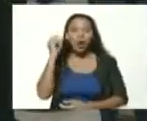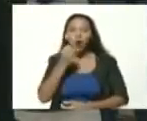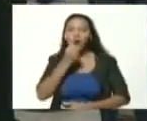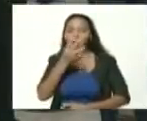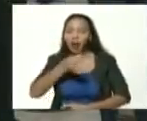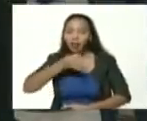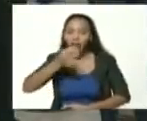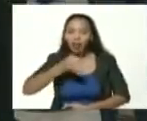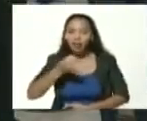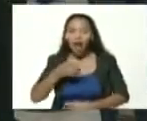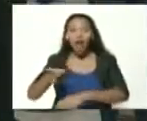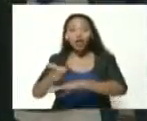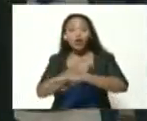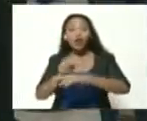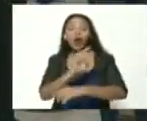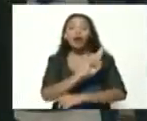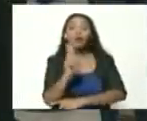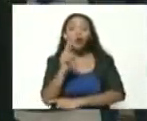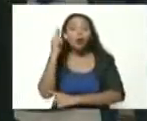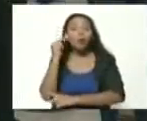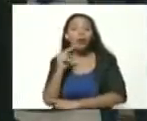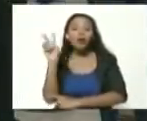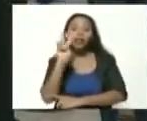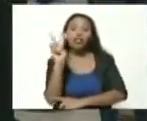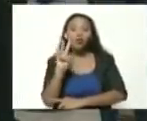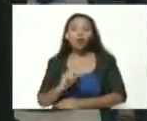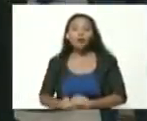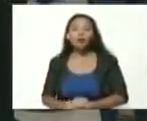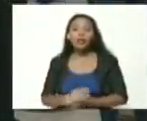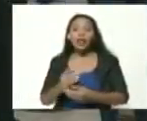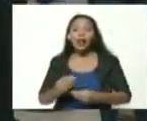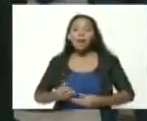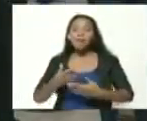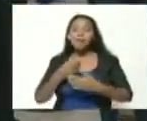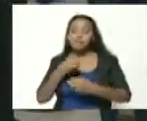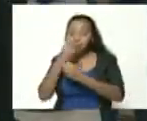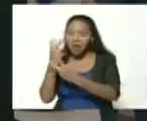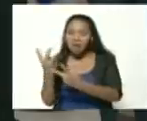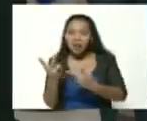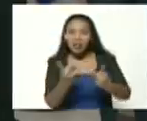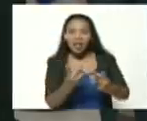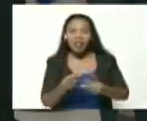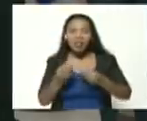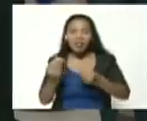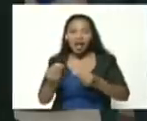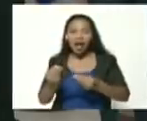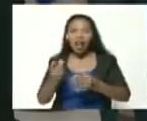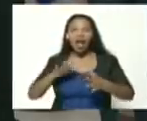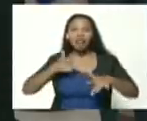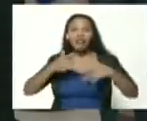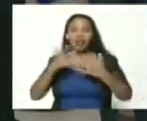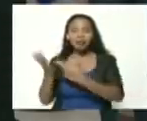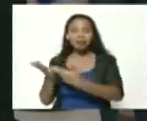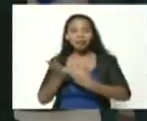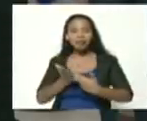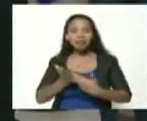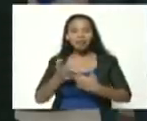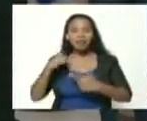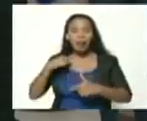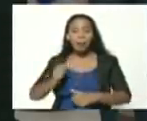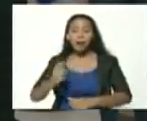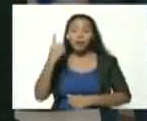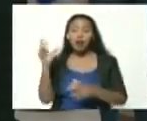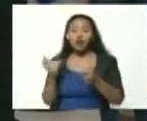tardes. El Gobierno de la República Bolivariana de Venezuela le da la más cordial bienvenida al acto de recibimiento del primer lote de